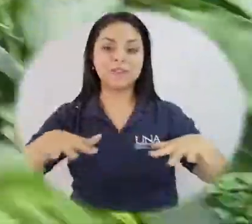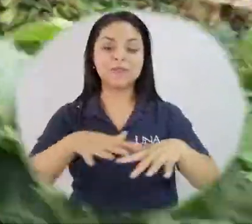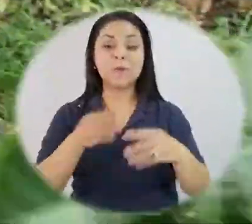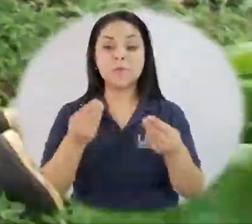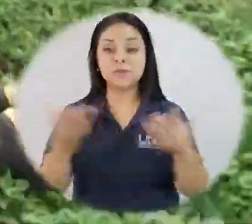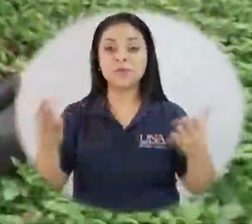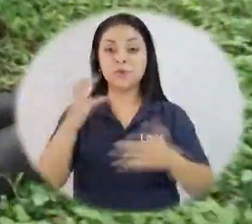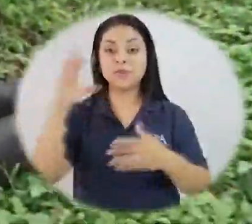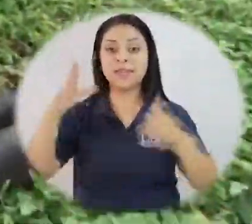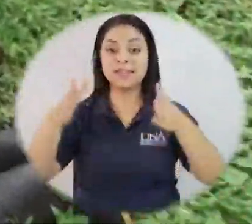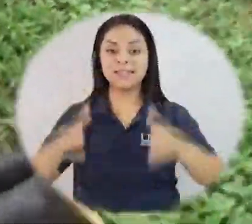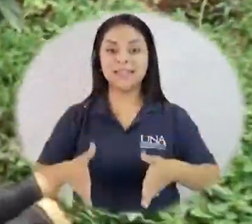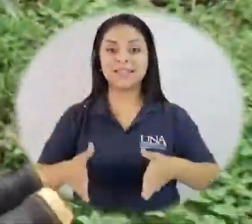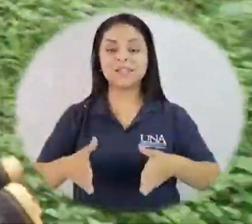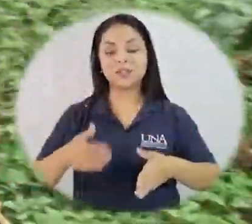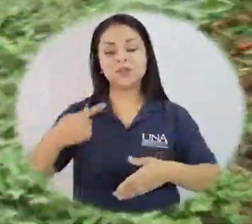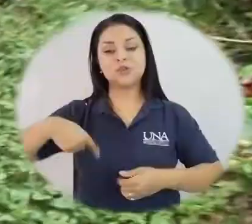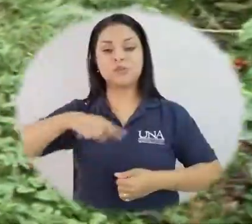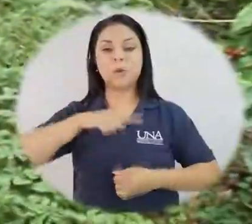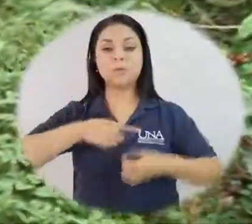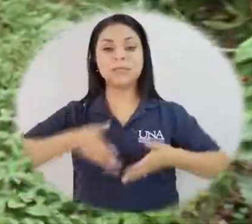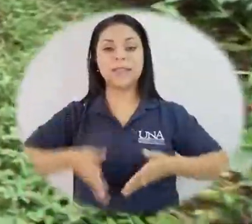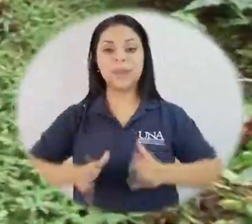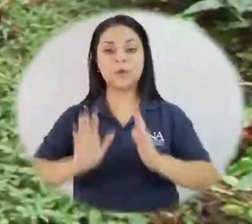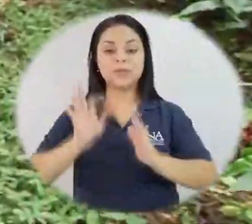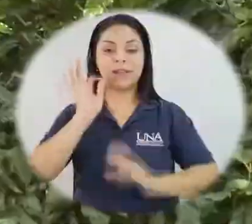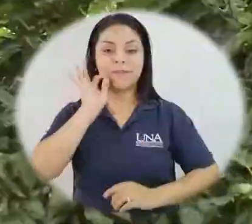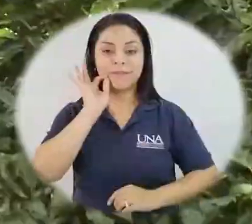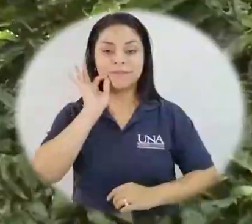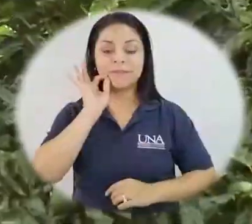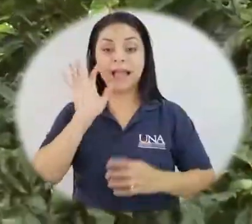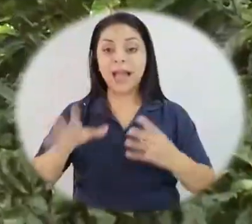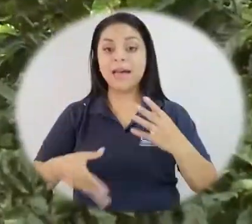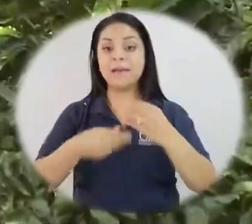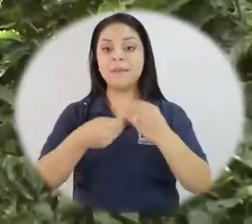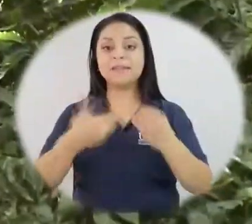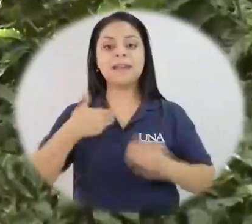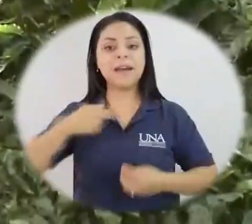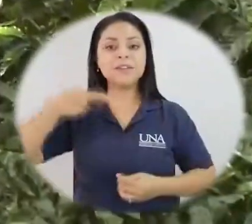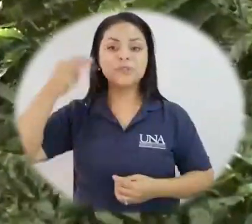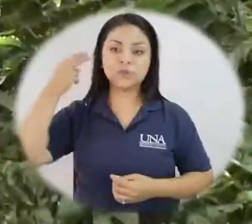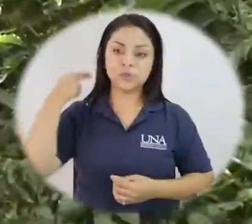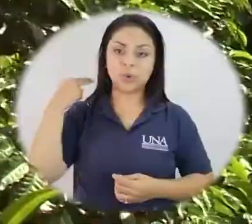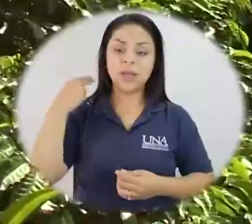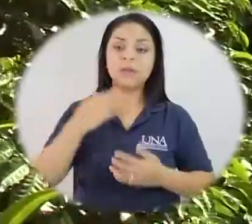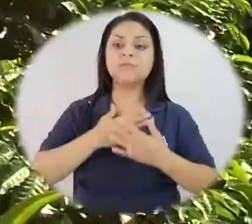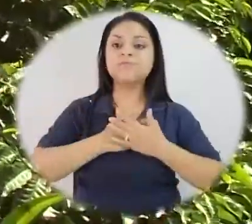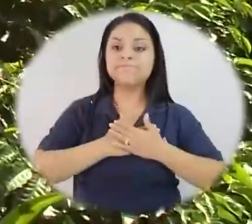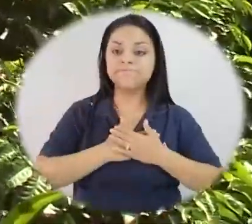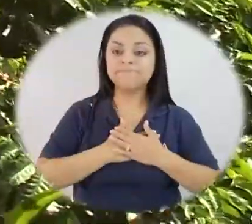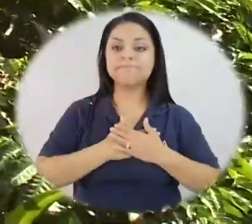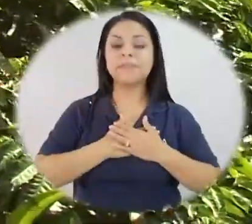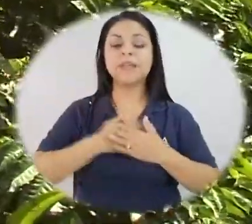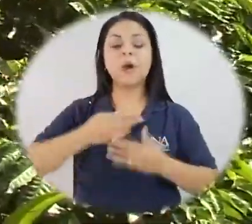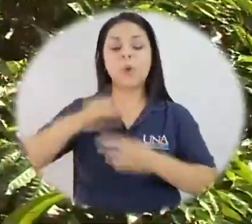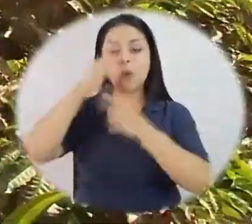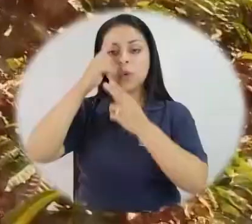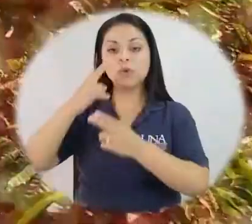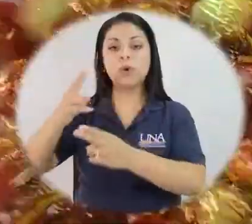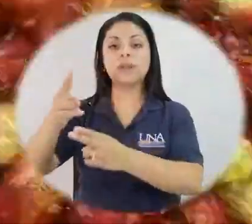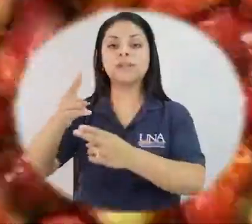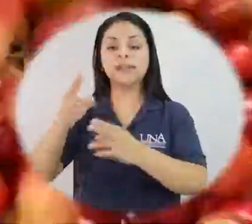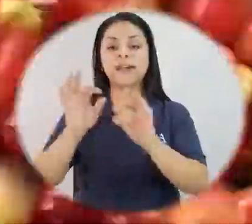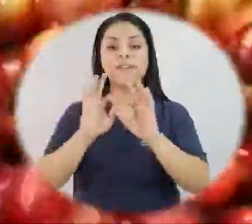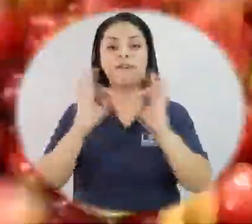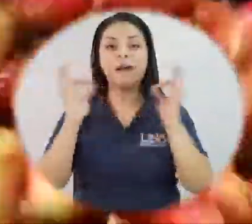Muchos costarricenses podemos afirmar que somos hijos del café. Además, hay una historia de duelos por el honor de la familia, robo